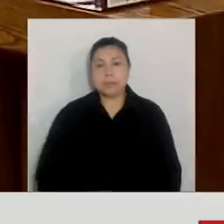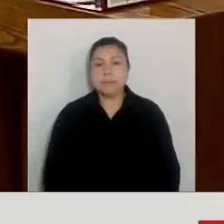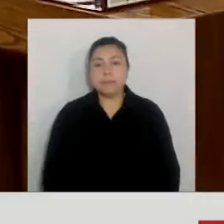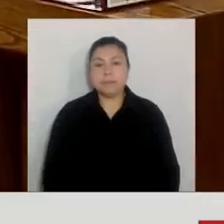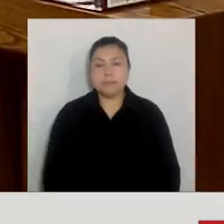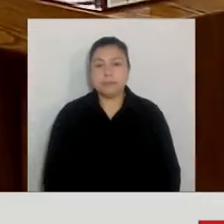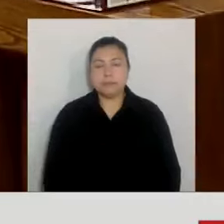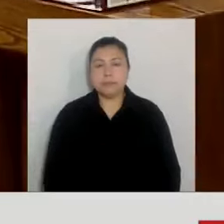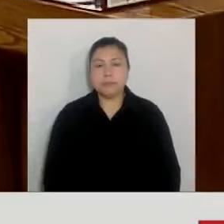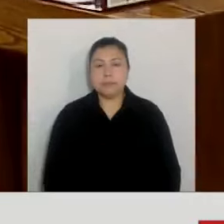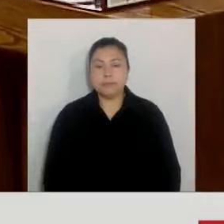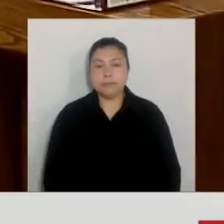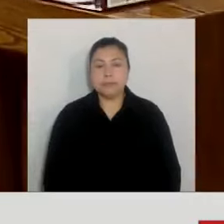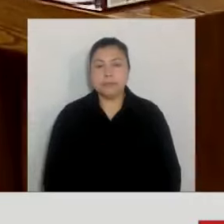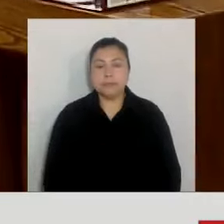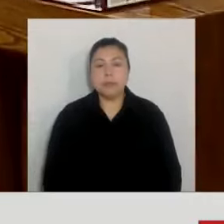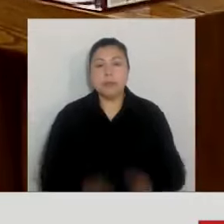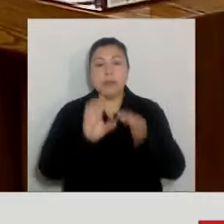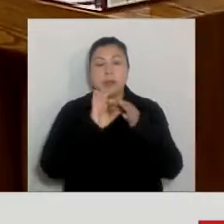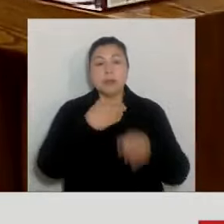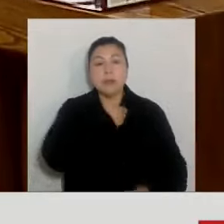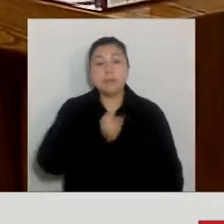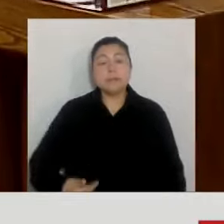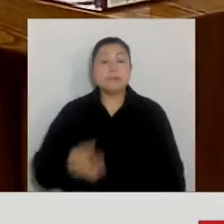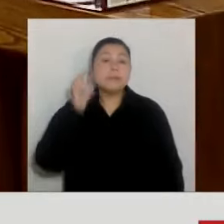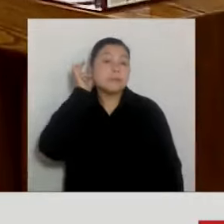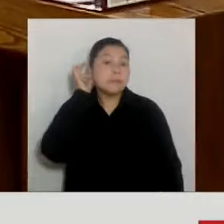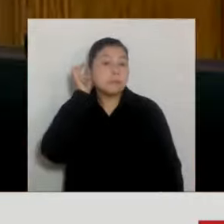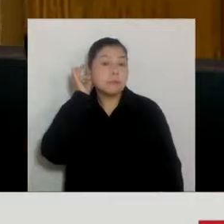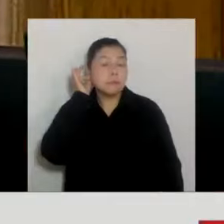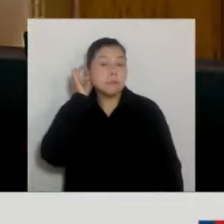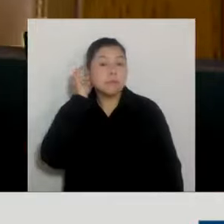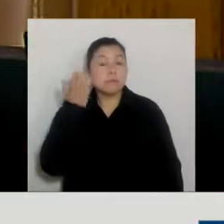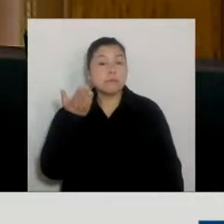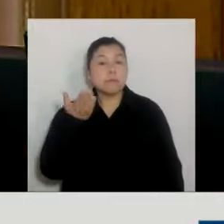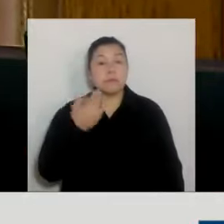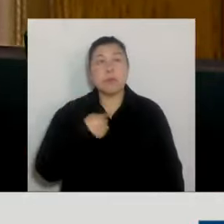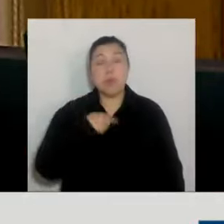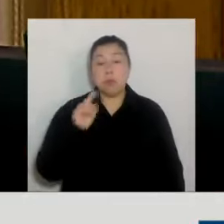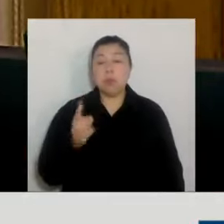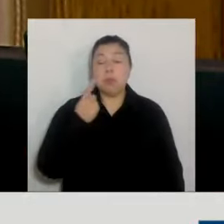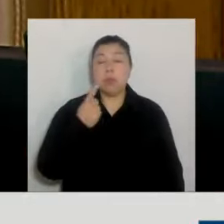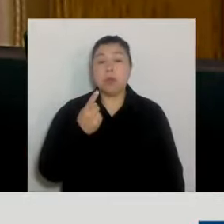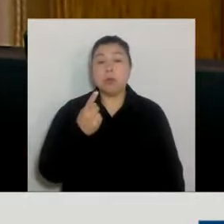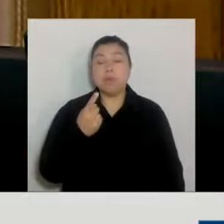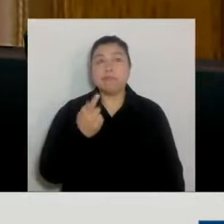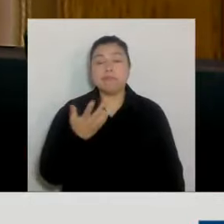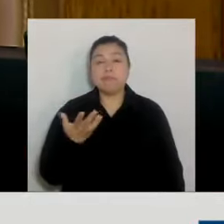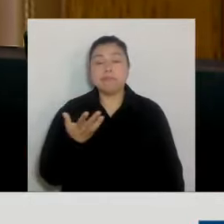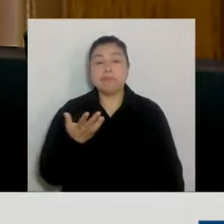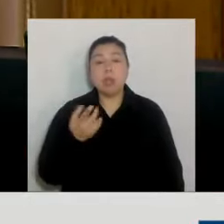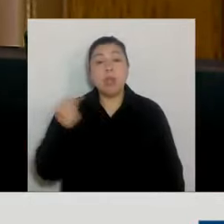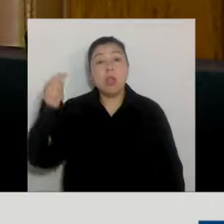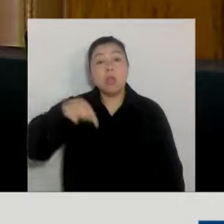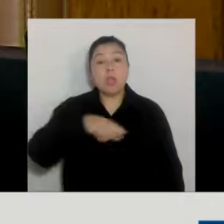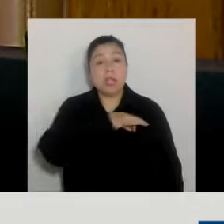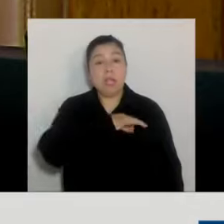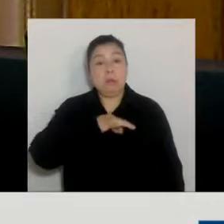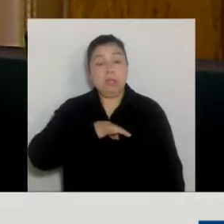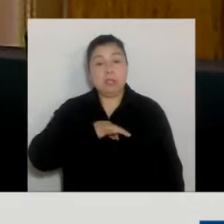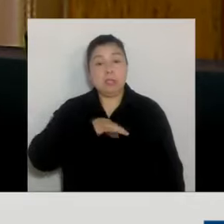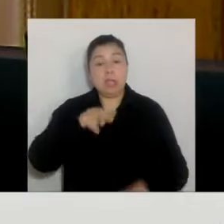Pérez gracias presidenta Mire yo primero extraño que no esté el Ministerio de Hacienda acá